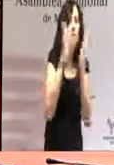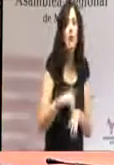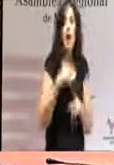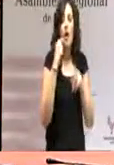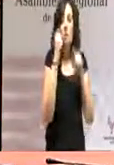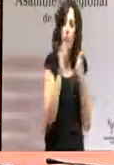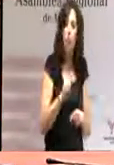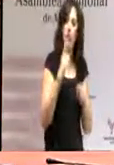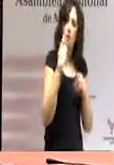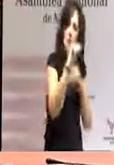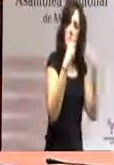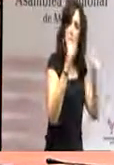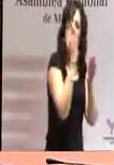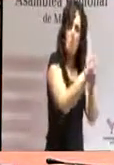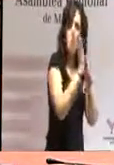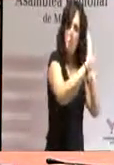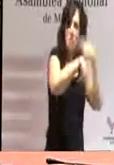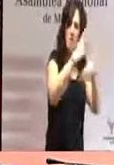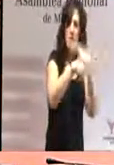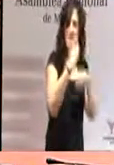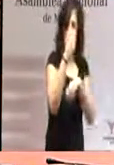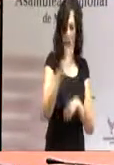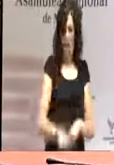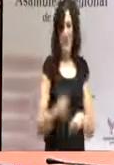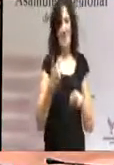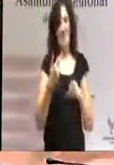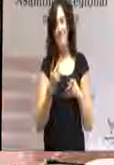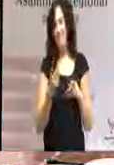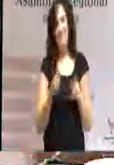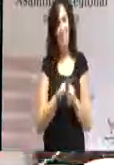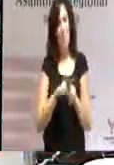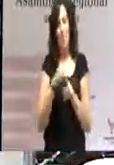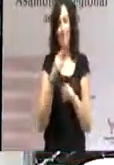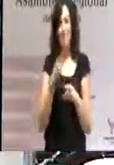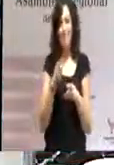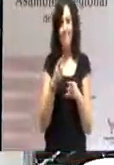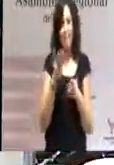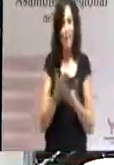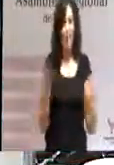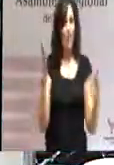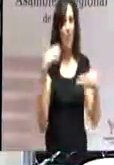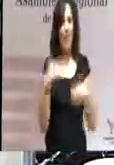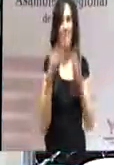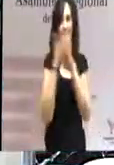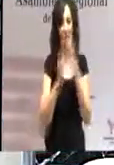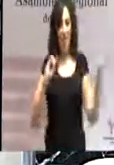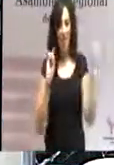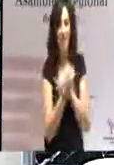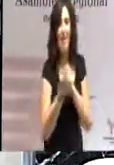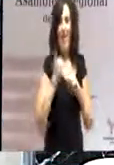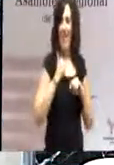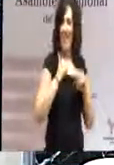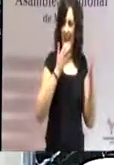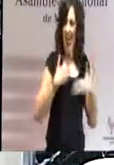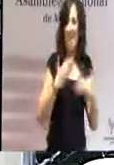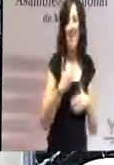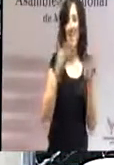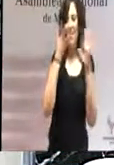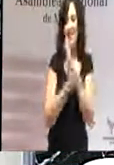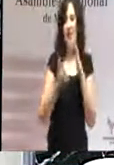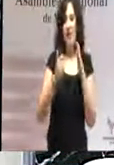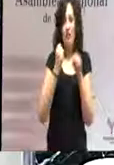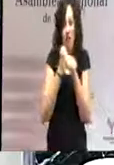en sede parlamentaria, usted no está poniendo en valor esto y usted no está trabajando con esto y usted no lo está sabiendo aprovechar. Se está trabajando de